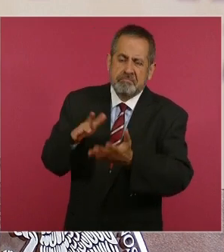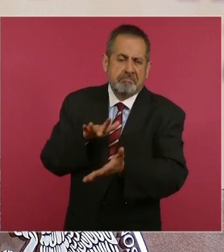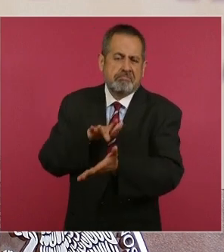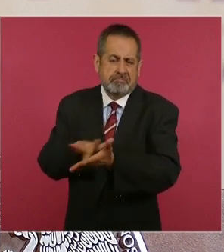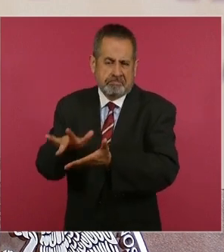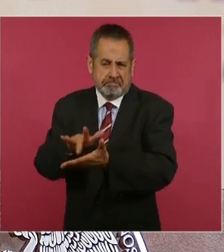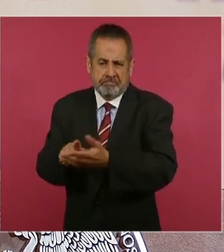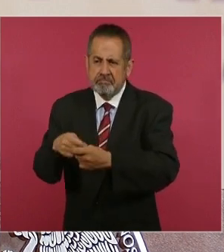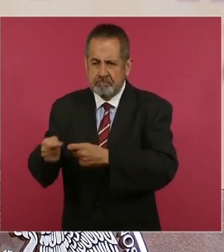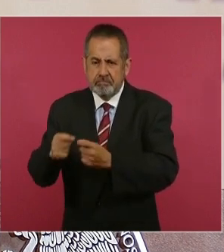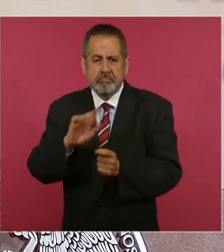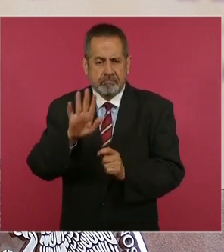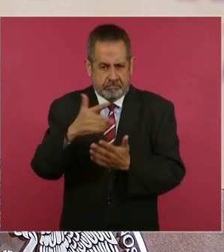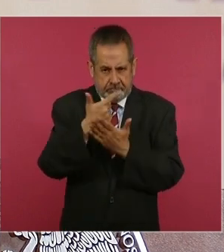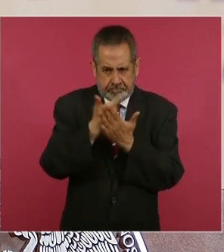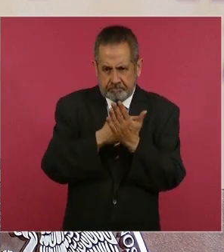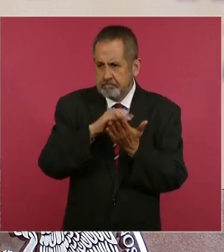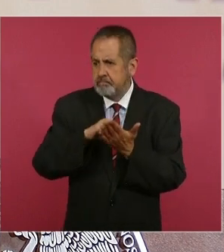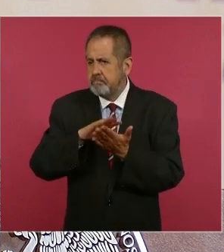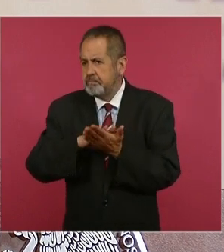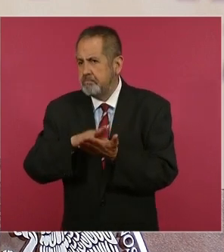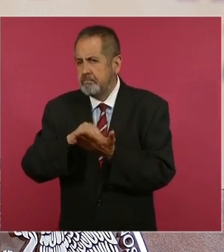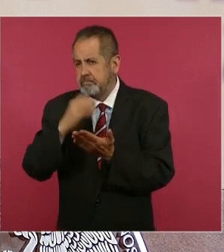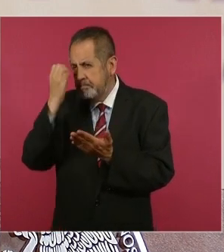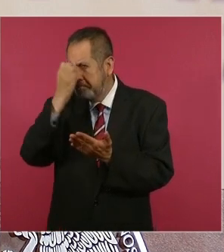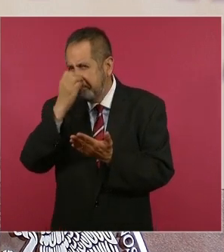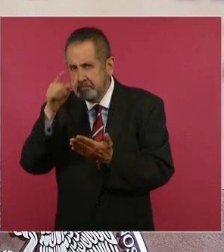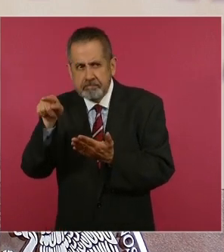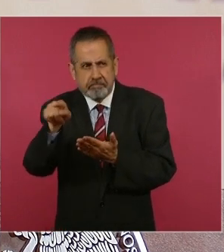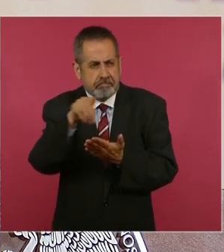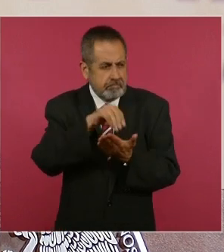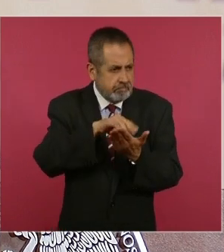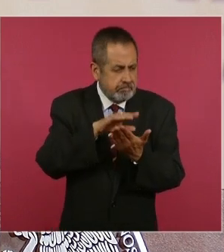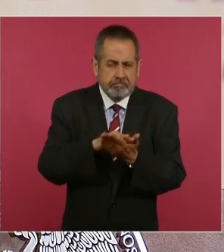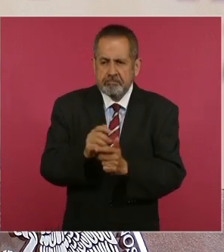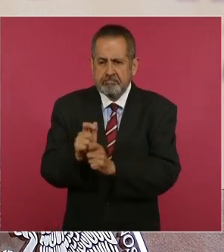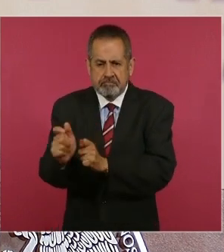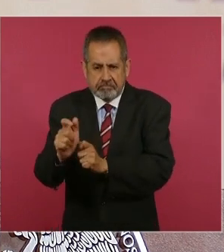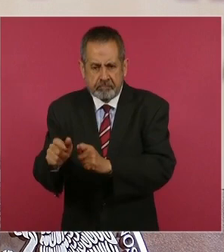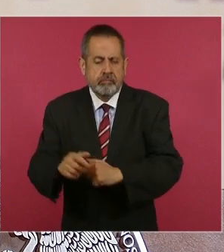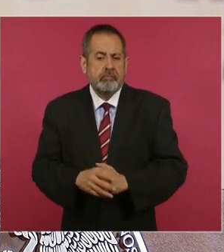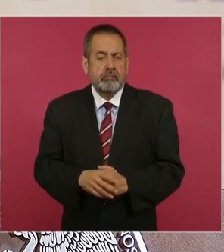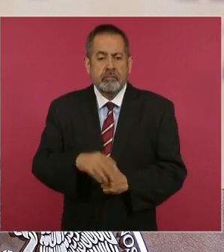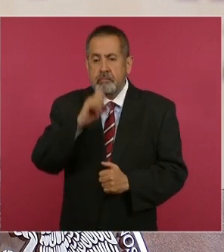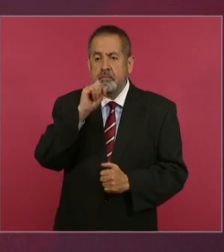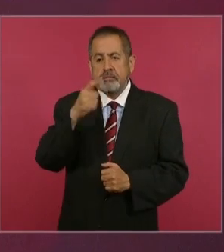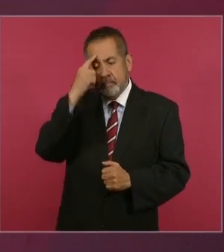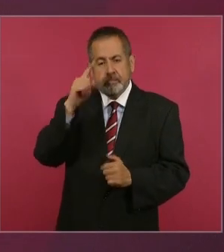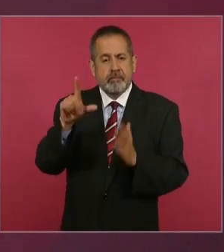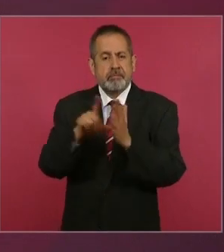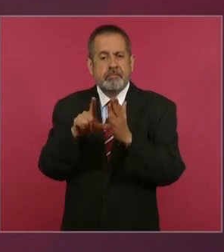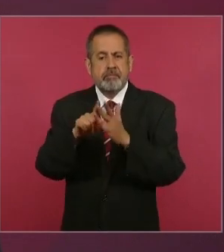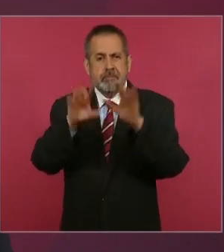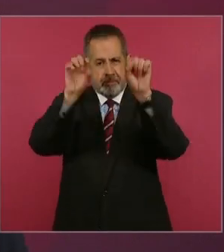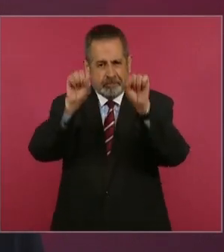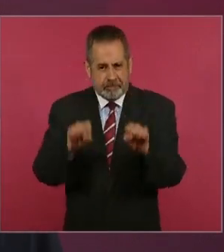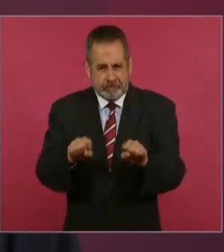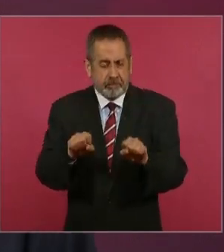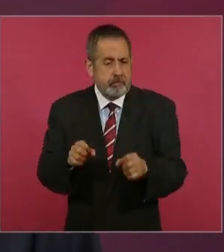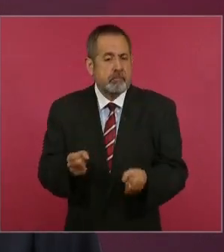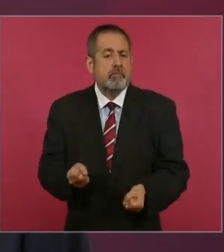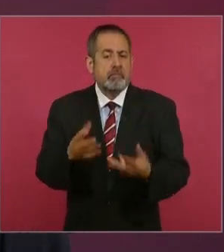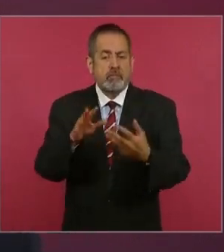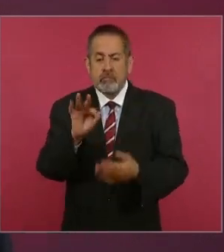el censo el apoyo para locales 45,000